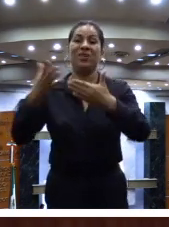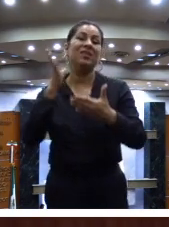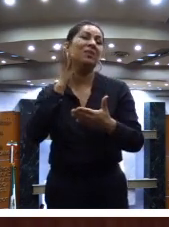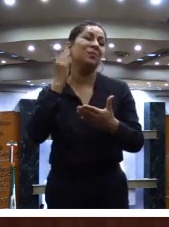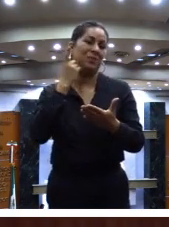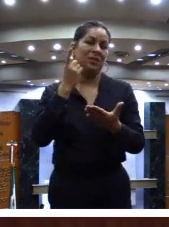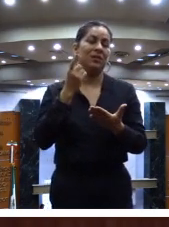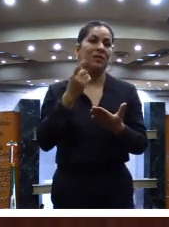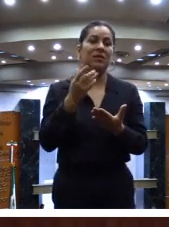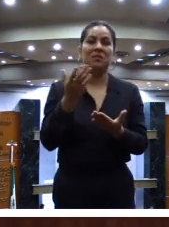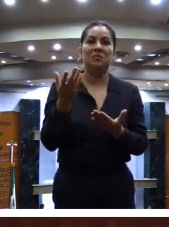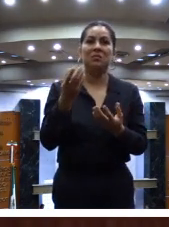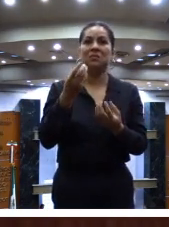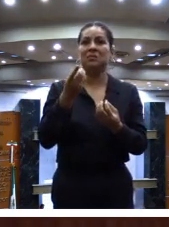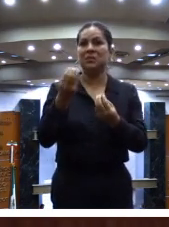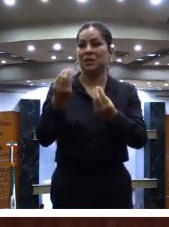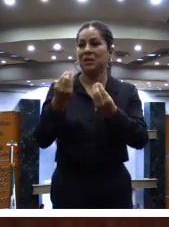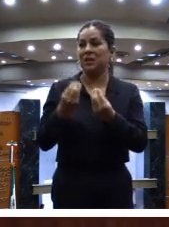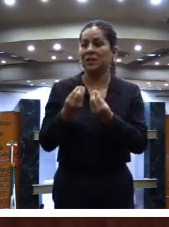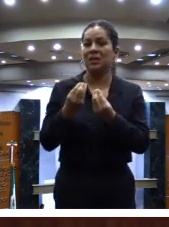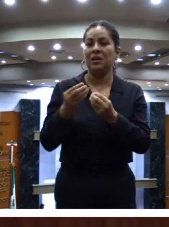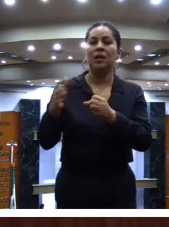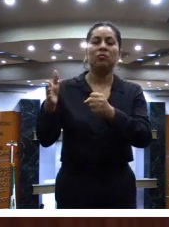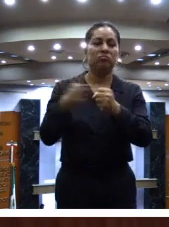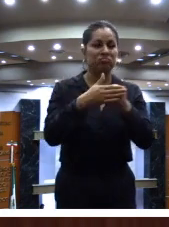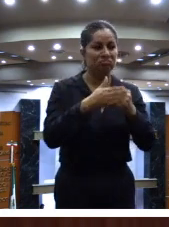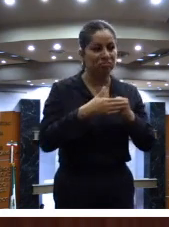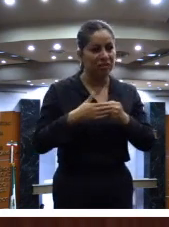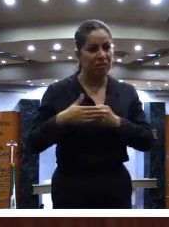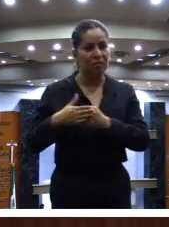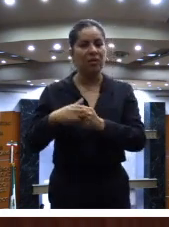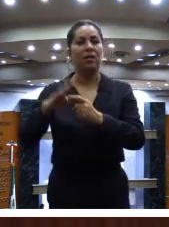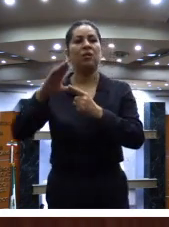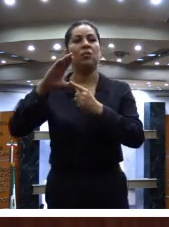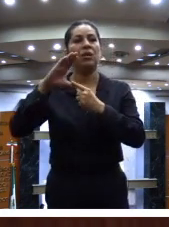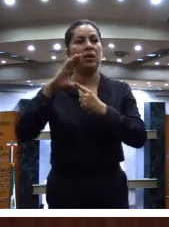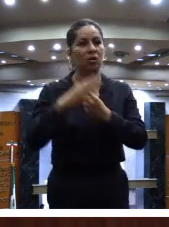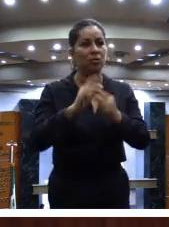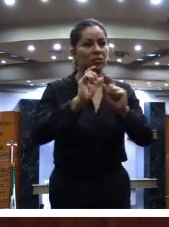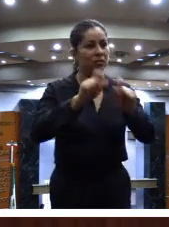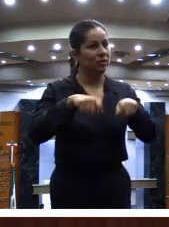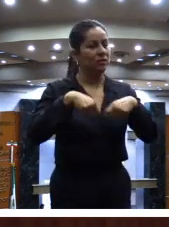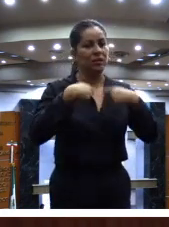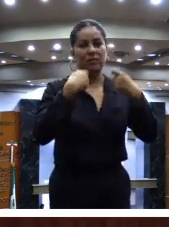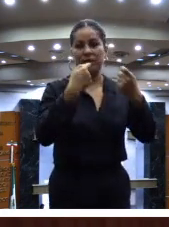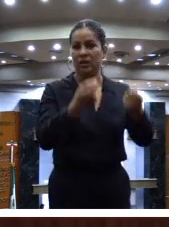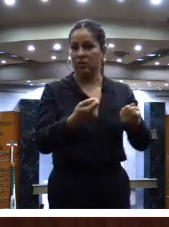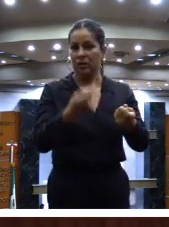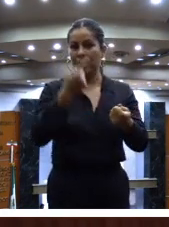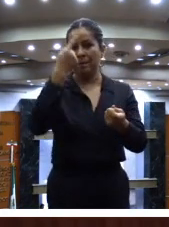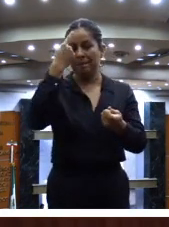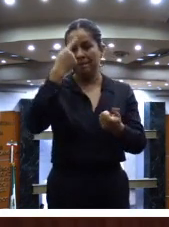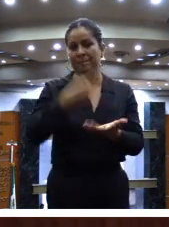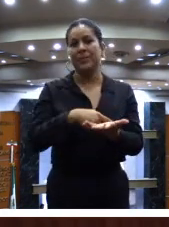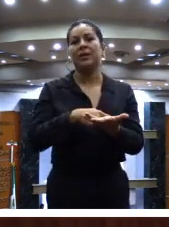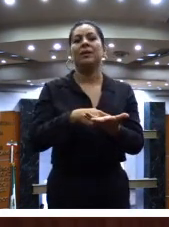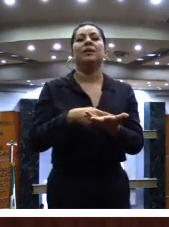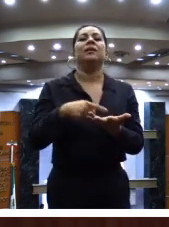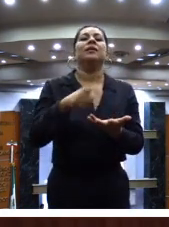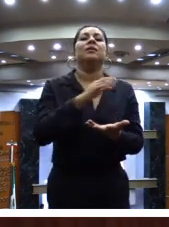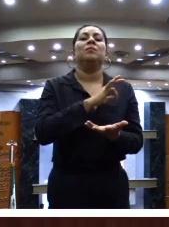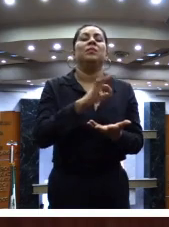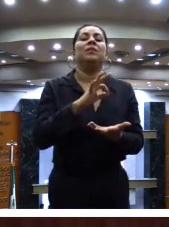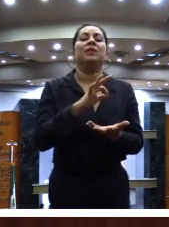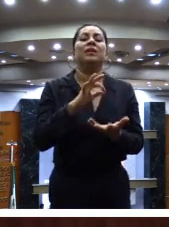periodo ordinario hago un llamado a la comisión a la que se le vaya a turnar a efecto de que esto pueda